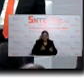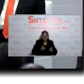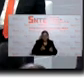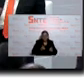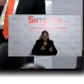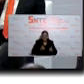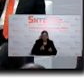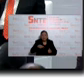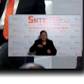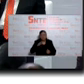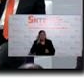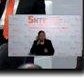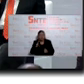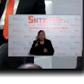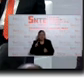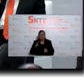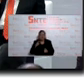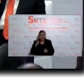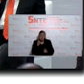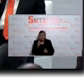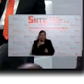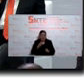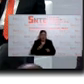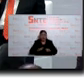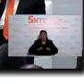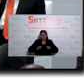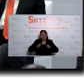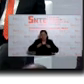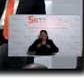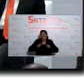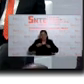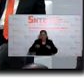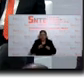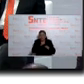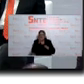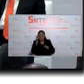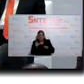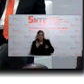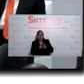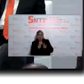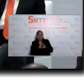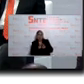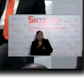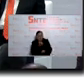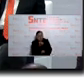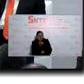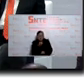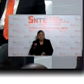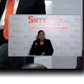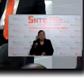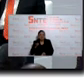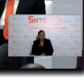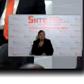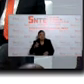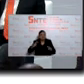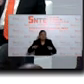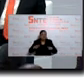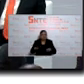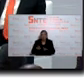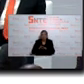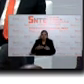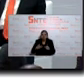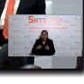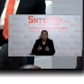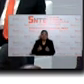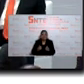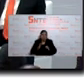Pero veamos la distinción. Una cosa es la vida y la otra es cómo configuramos aquello que está viviendo. Nos ocurre en